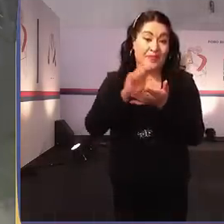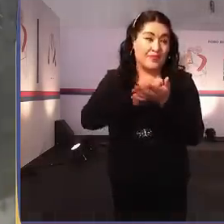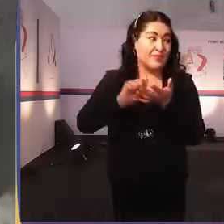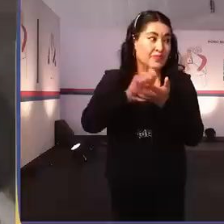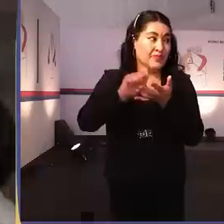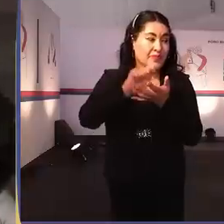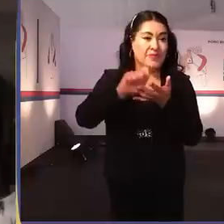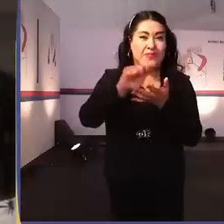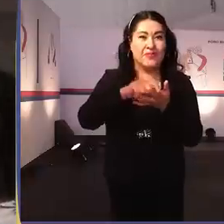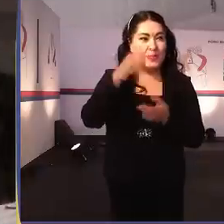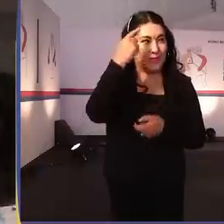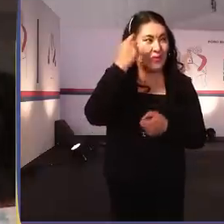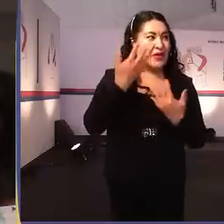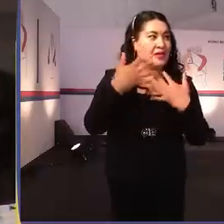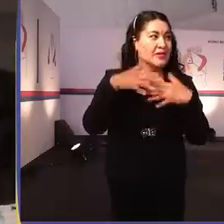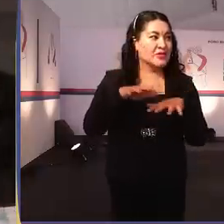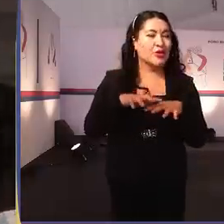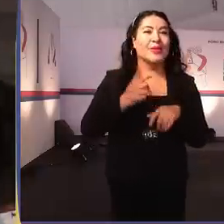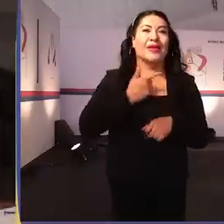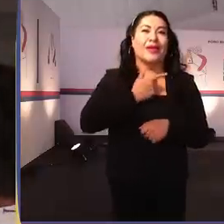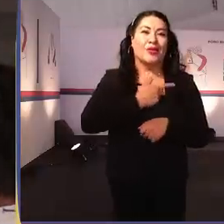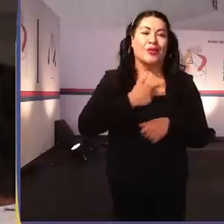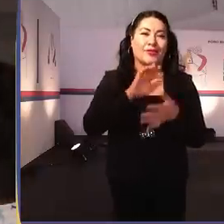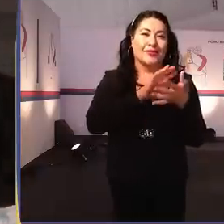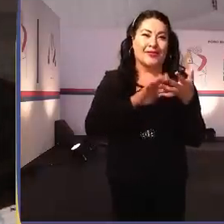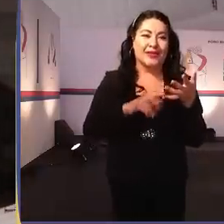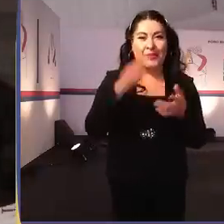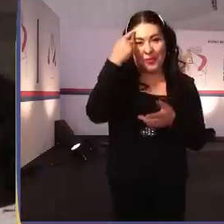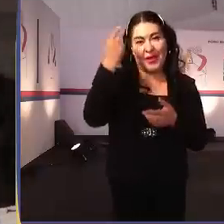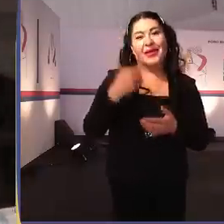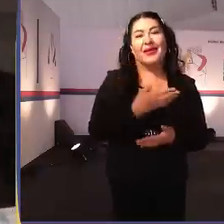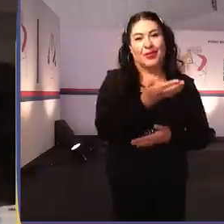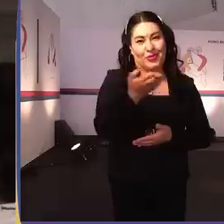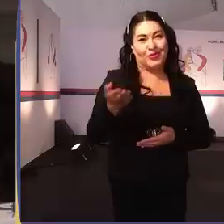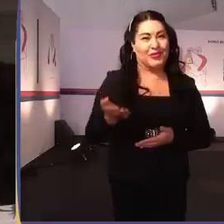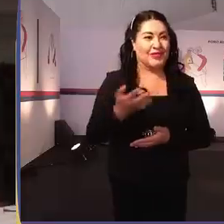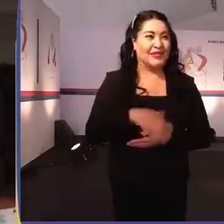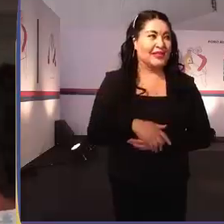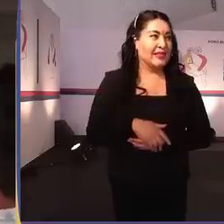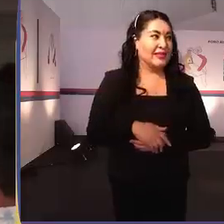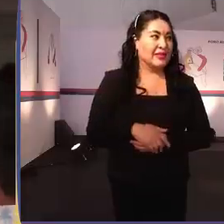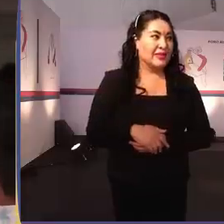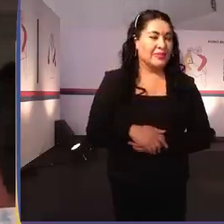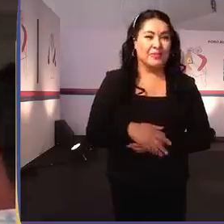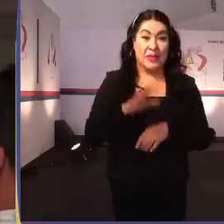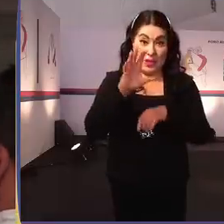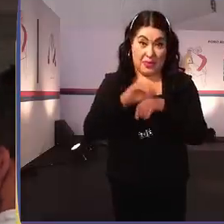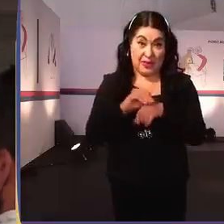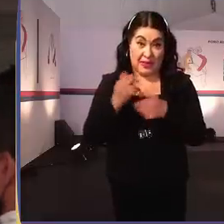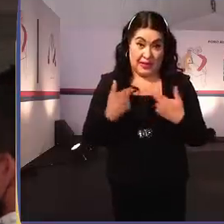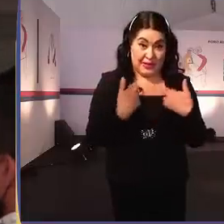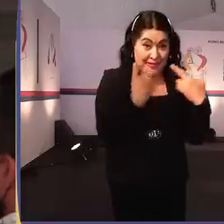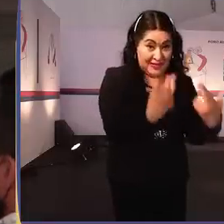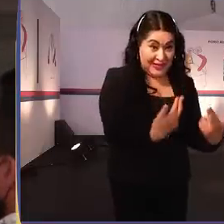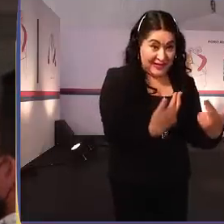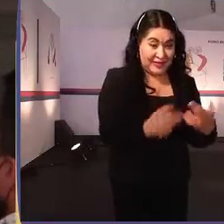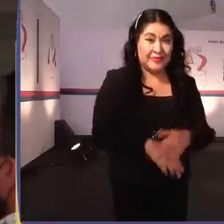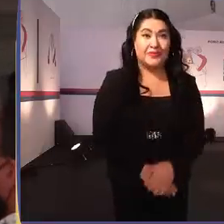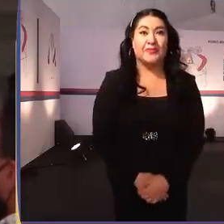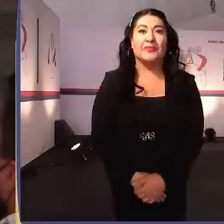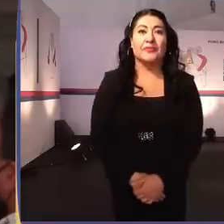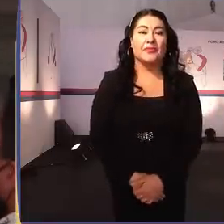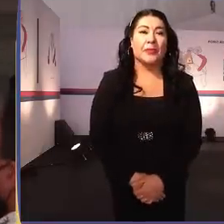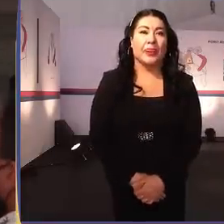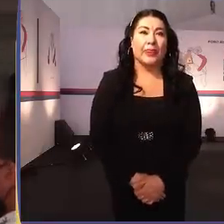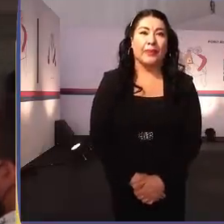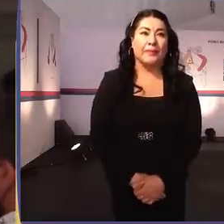para sobre el placer de leer y es para usted. ¿Le permitiría leérselo? A ver, una pregunta. ¿Hay otro foro ahorita